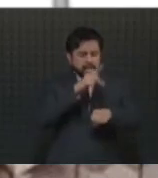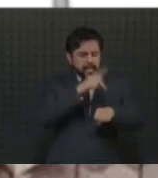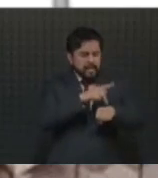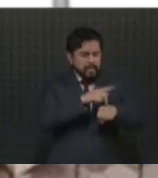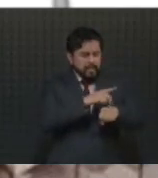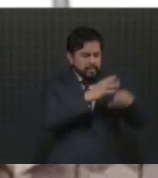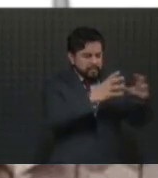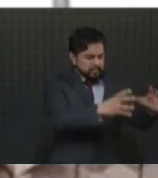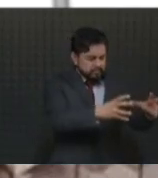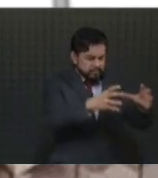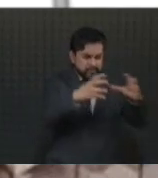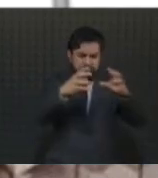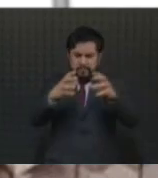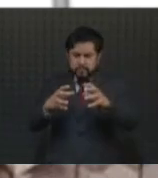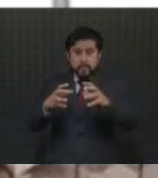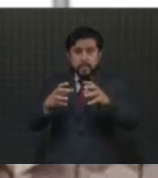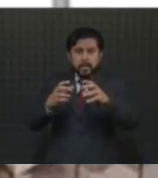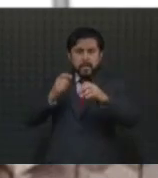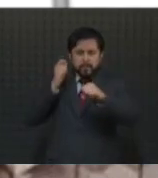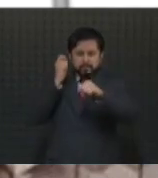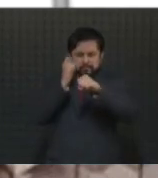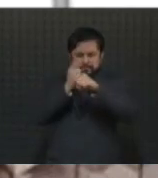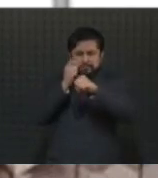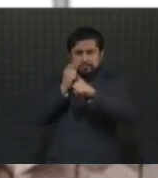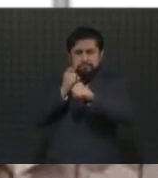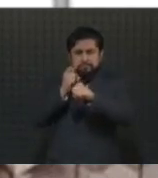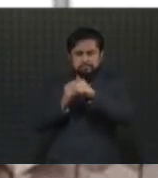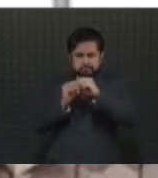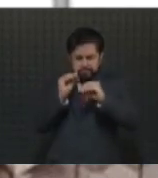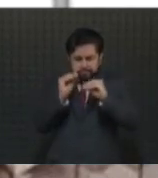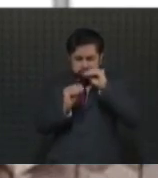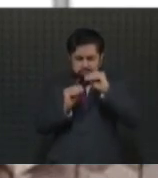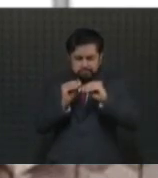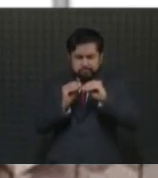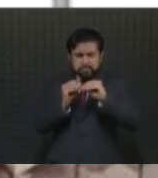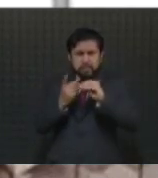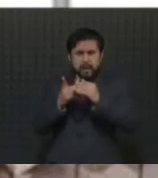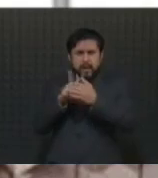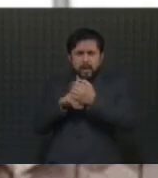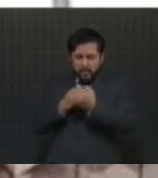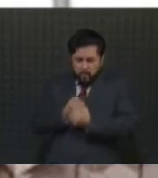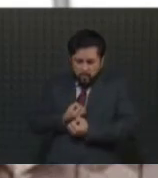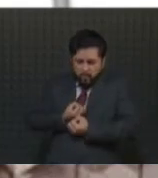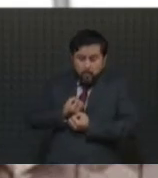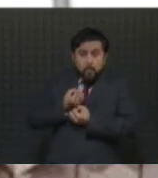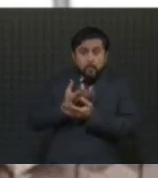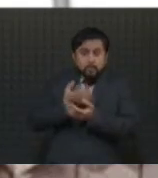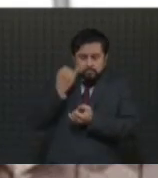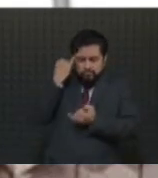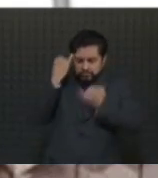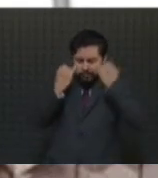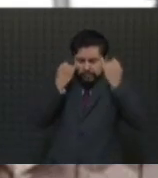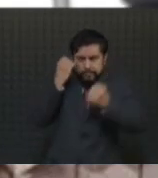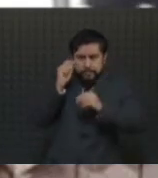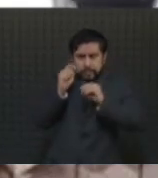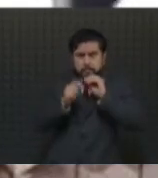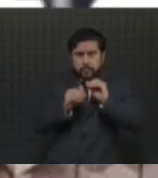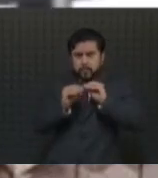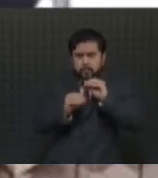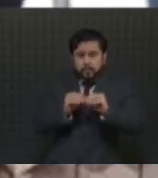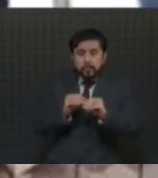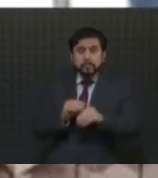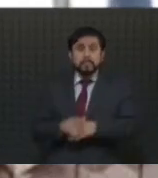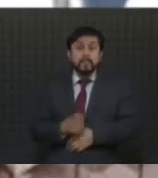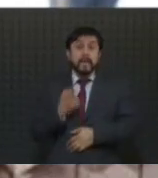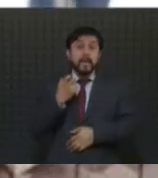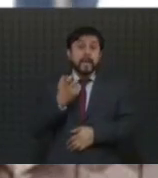su espíritu. Y me siento muy honrado de la oportunidad de poder continuar esta tradición, sobre todo